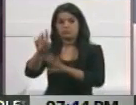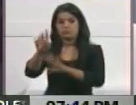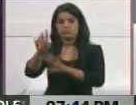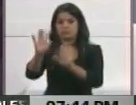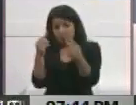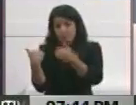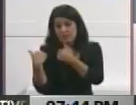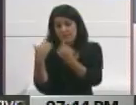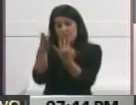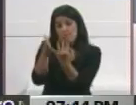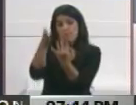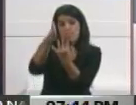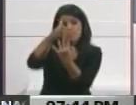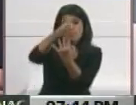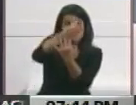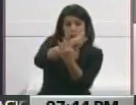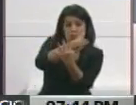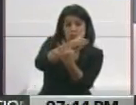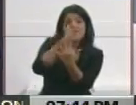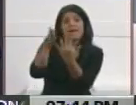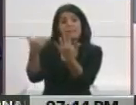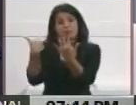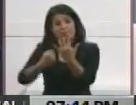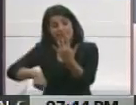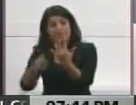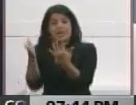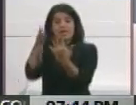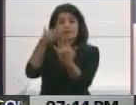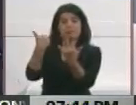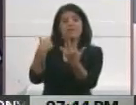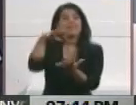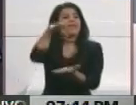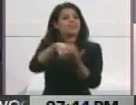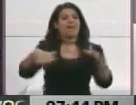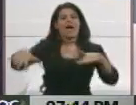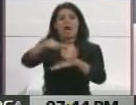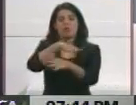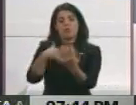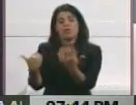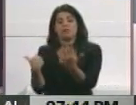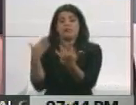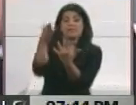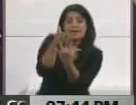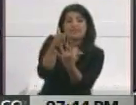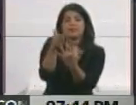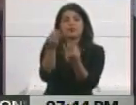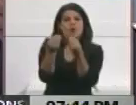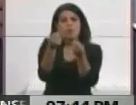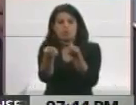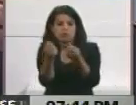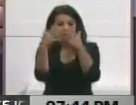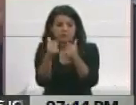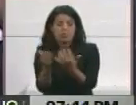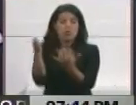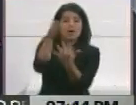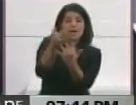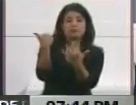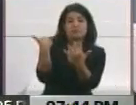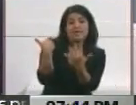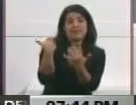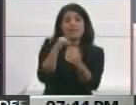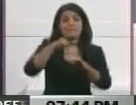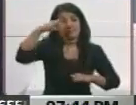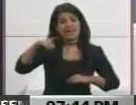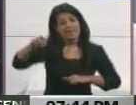moros en una situación extremadamente difícil todas y cada una de sus funciones desde las funciones de